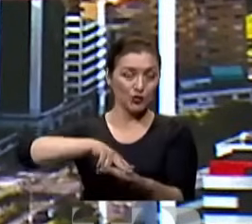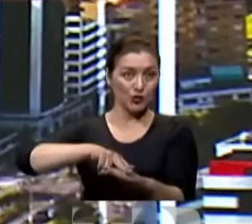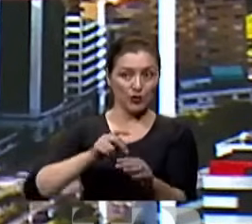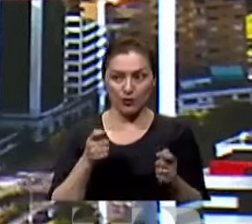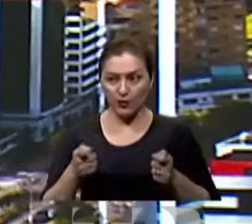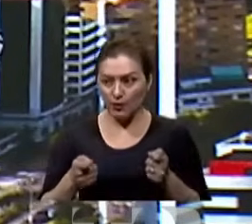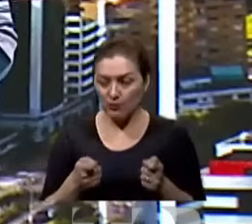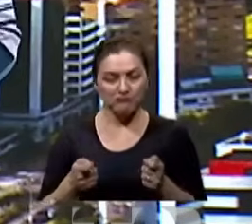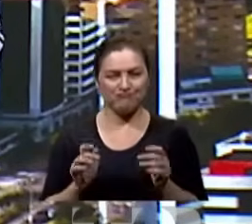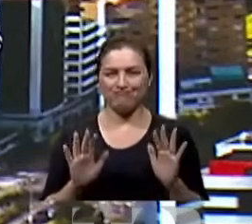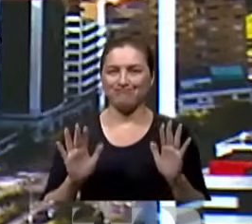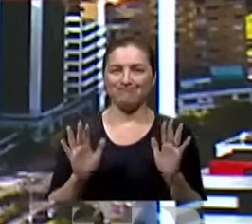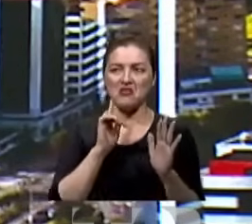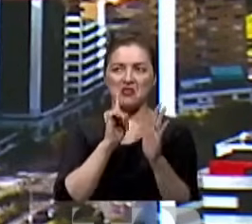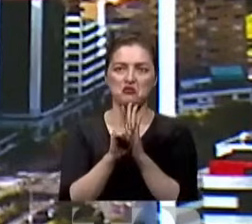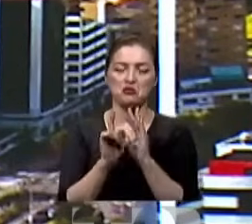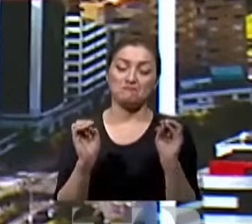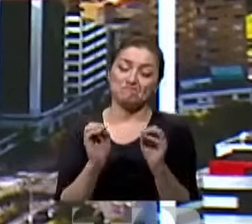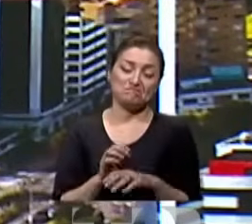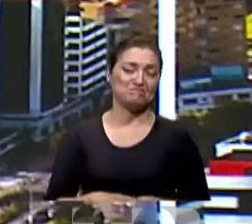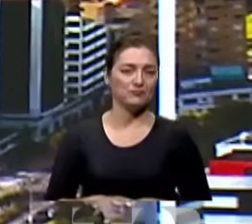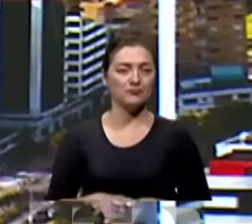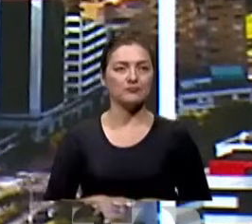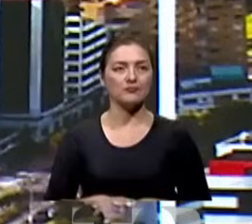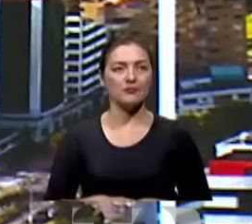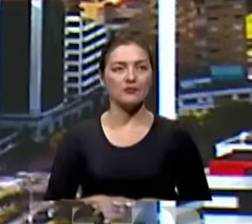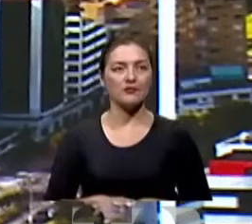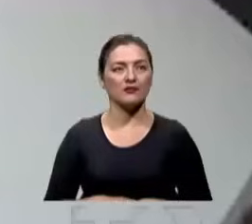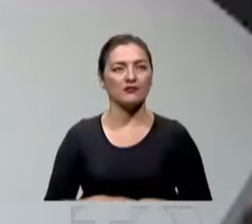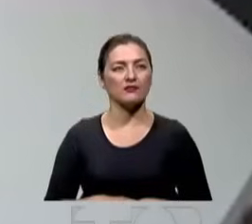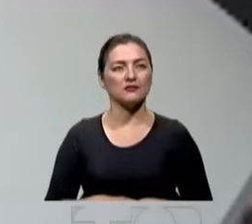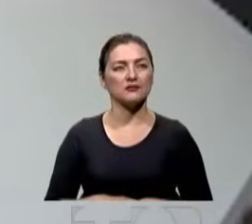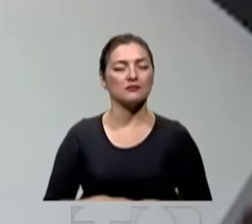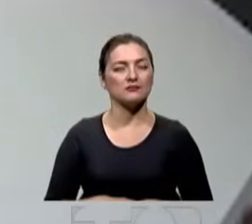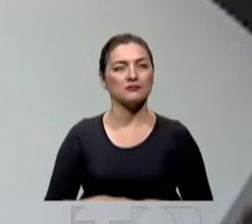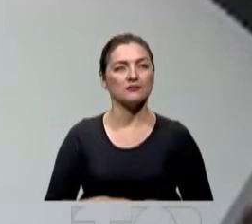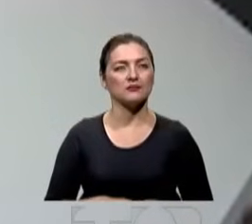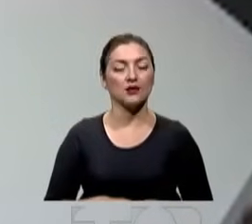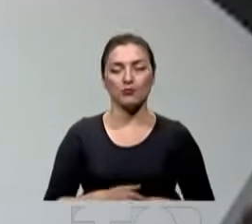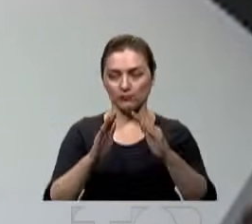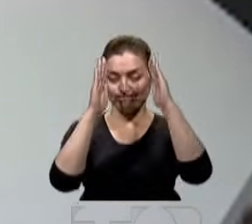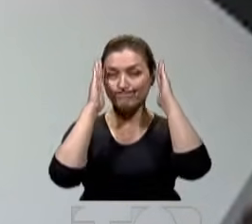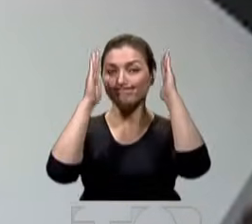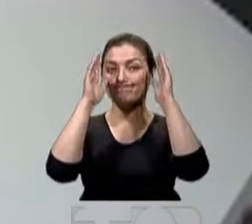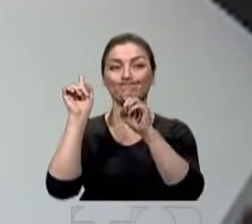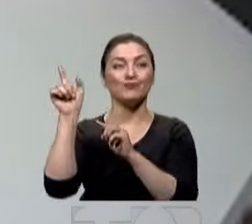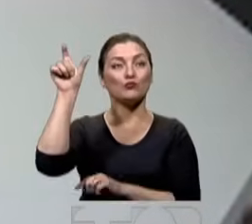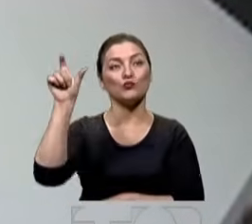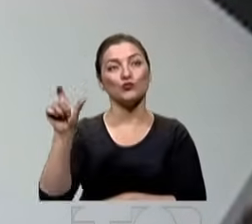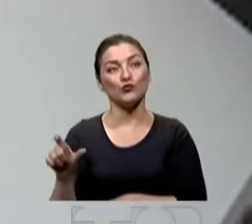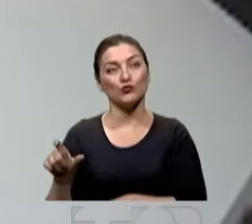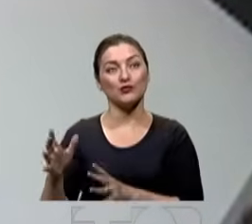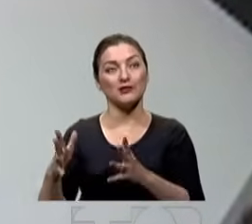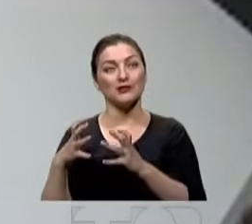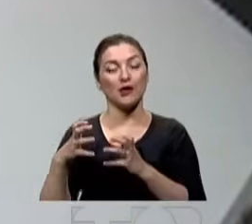tomó procedimiento del caso porque no hubo una denuncia ni alerta ciudadana. Preste mucha atención a este sujeto, quien